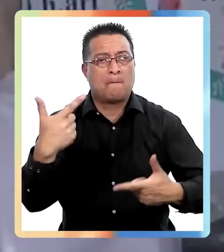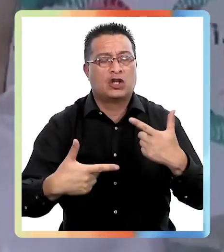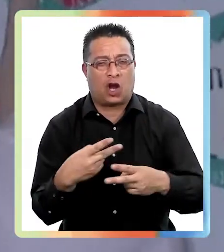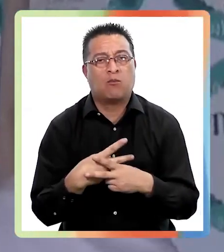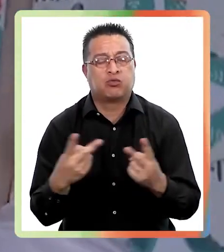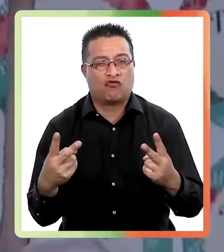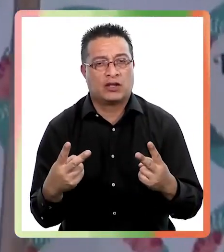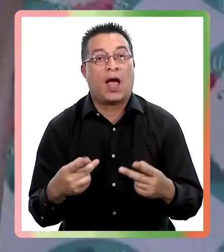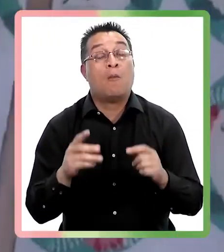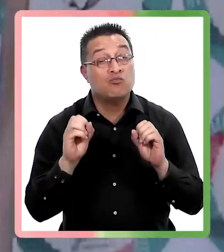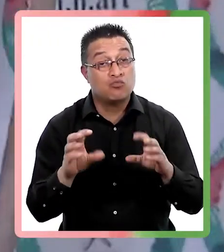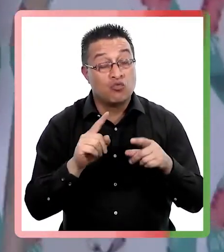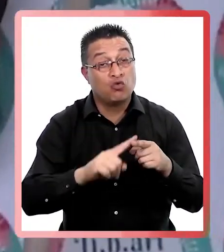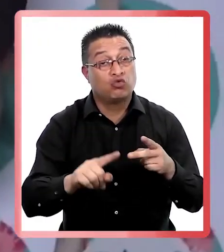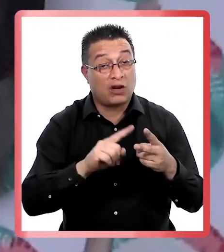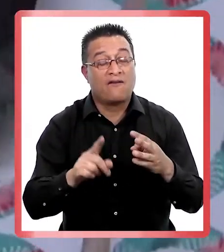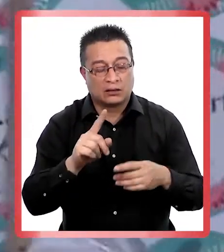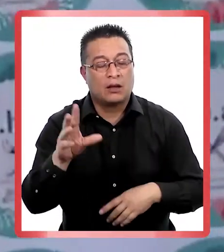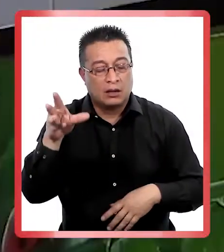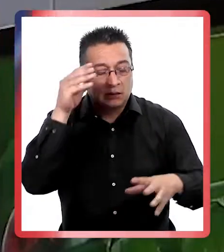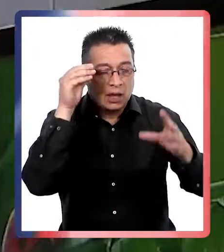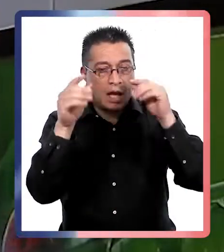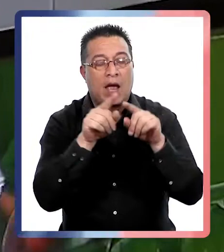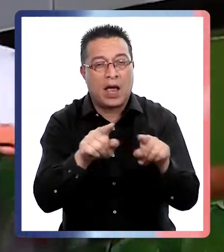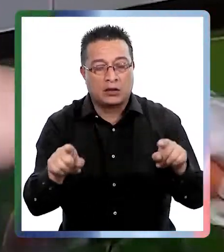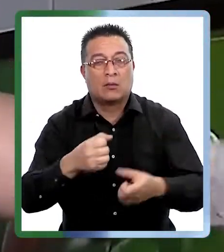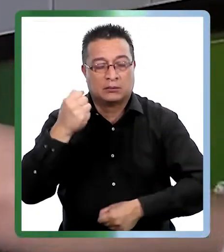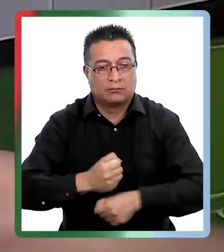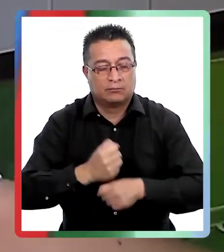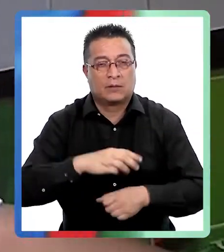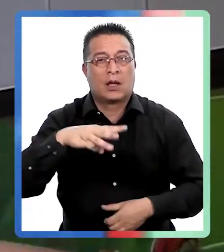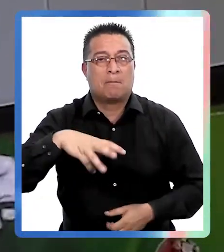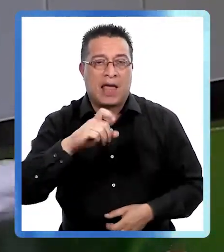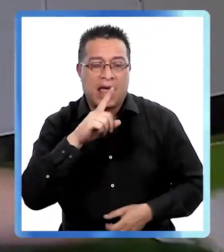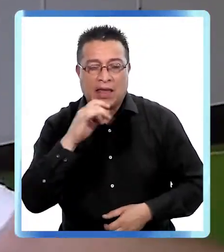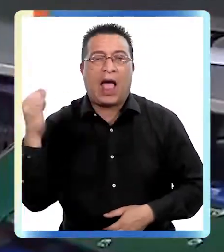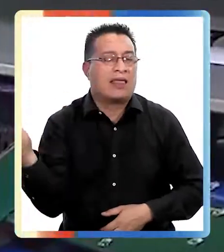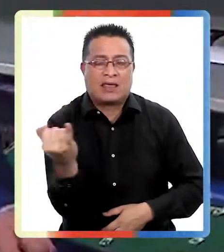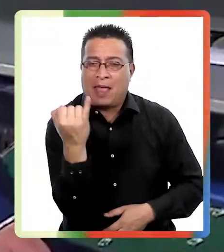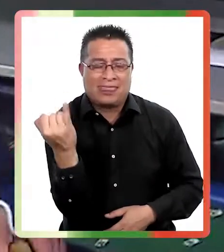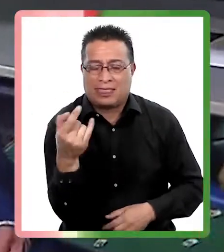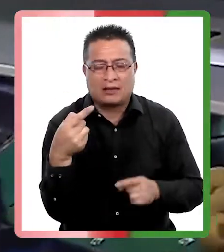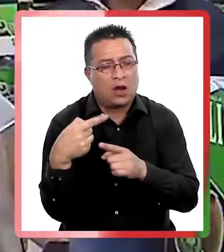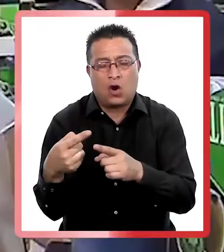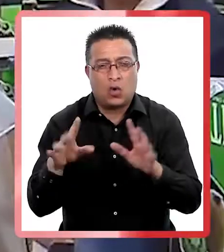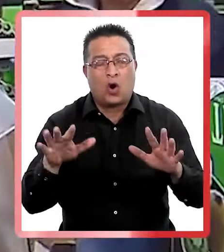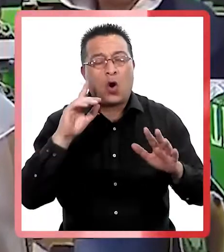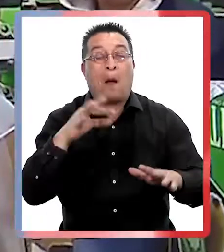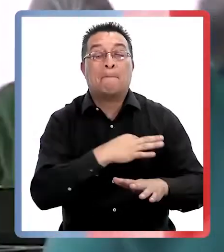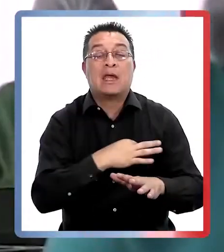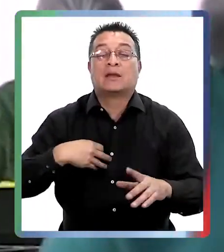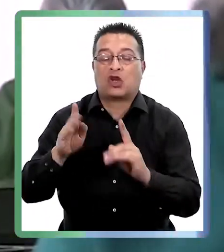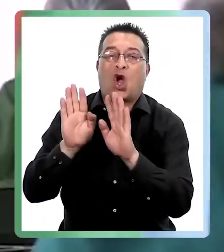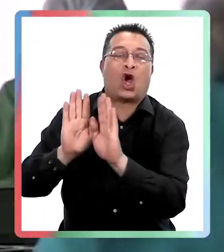públicas que apliquemos. Muchas veces se entendían estos como tareas o metas independientes unas de otras, como tareas de un